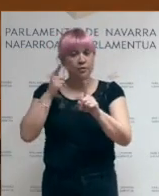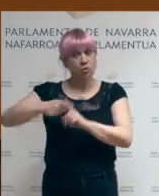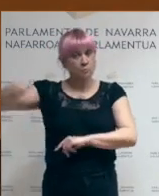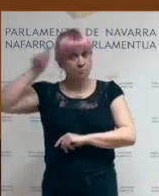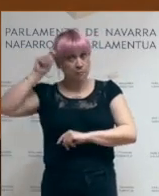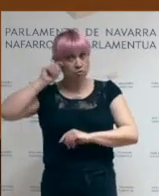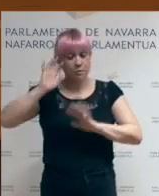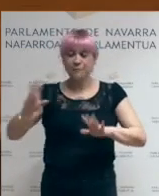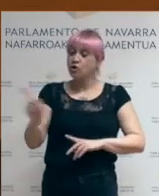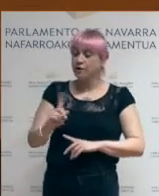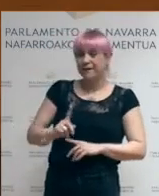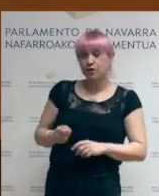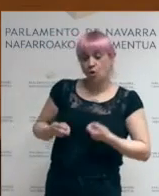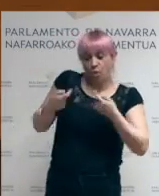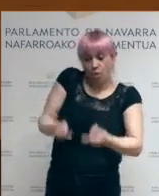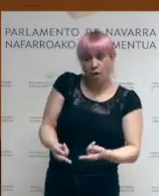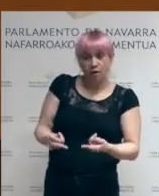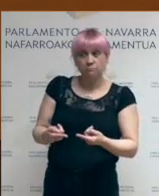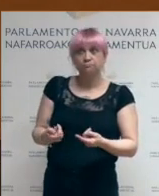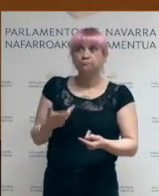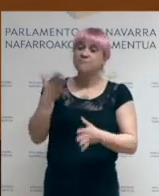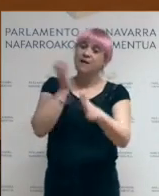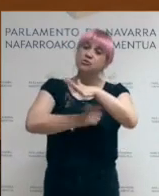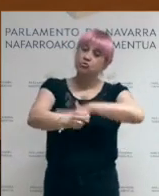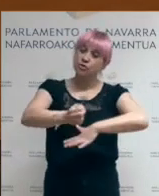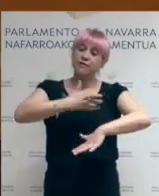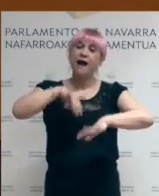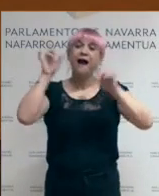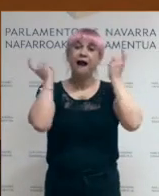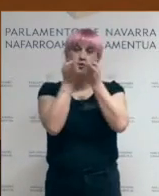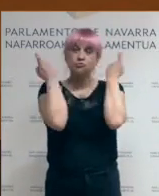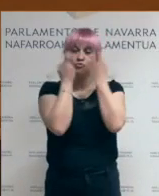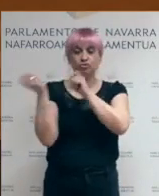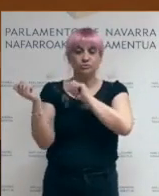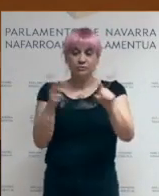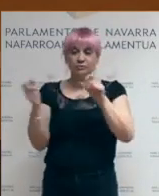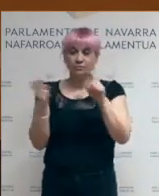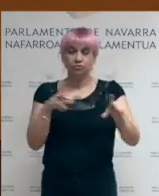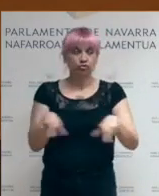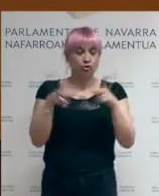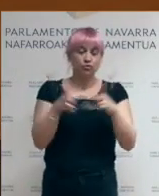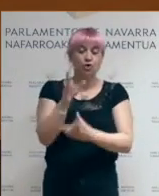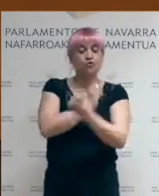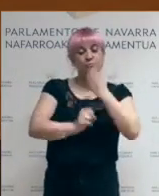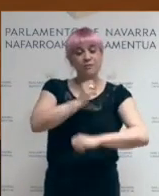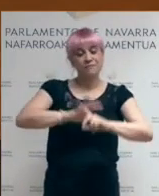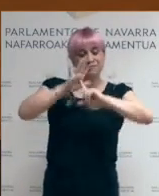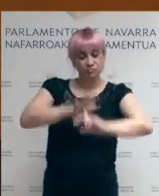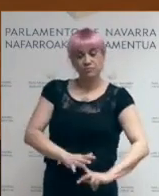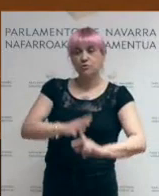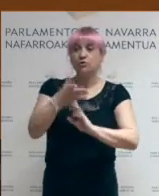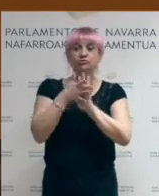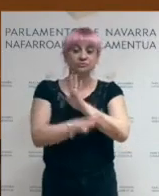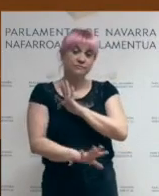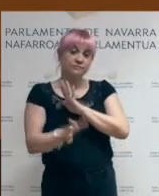que no contribuye a escolarizar al alumnado inmigrante, al socioeconómicamente desfavorecido, y, por